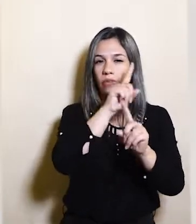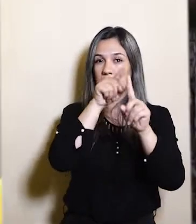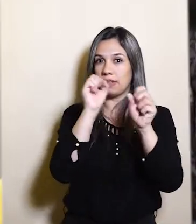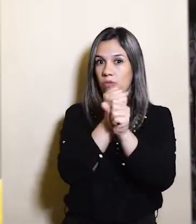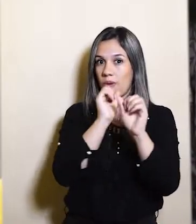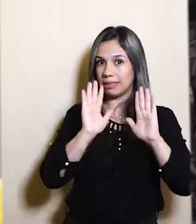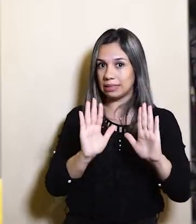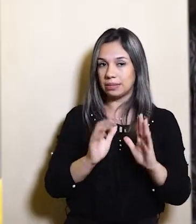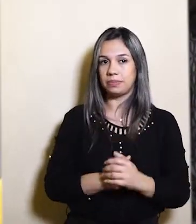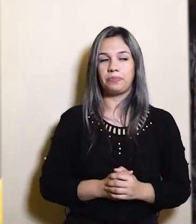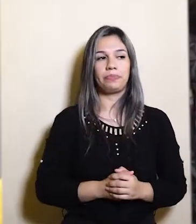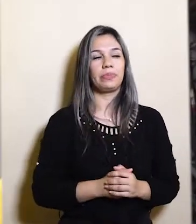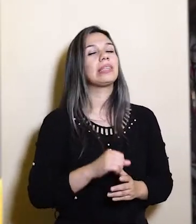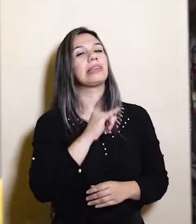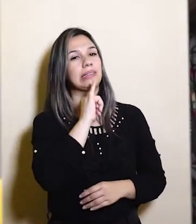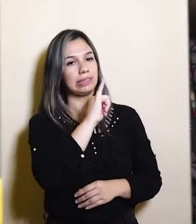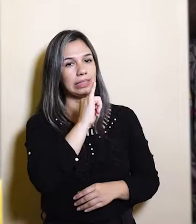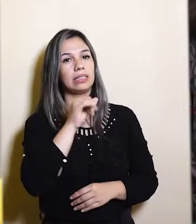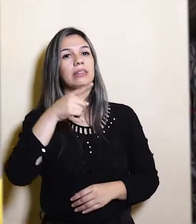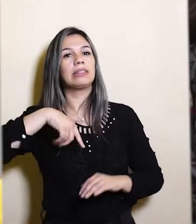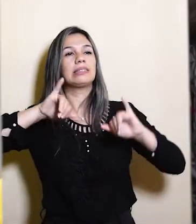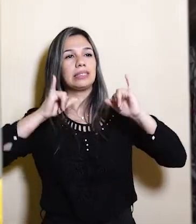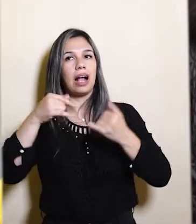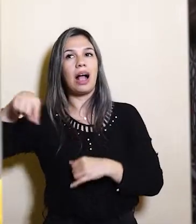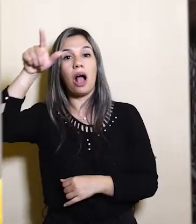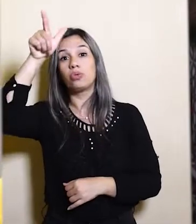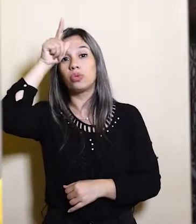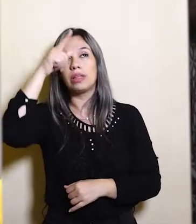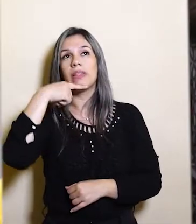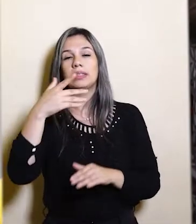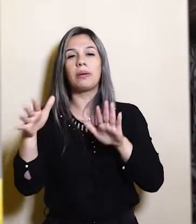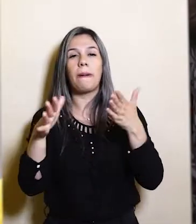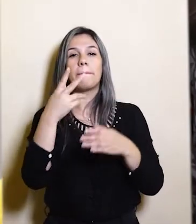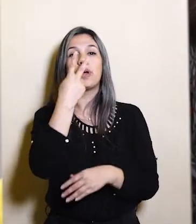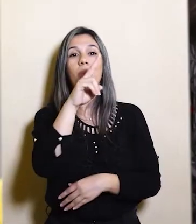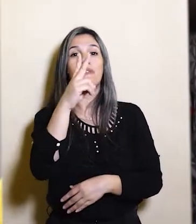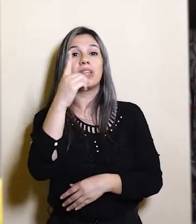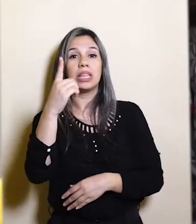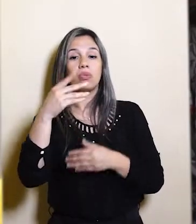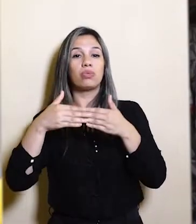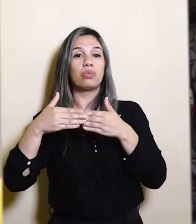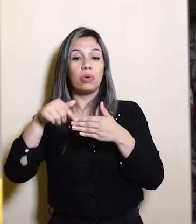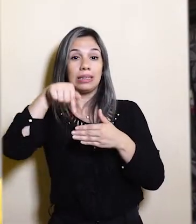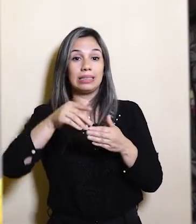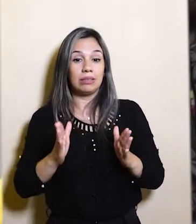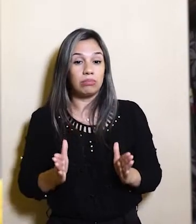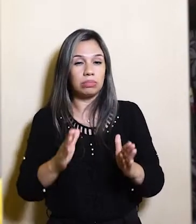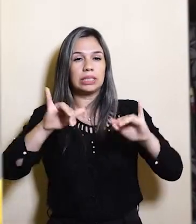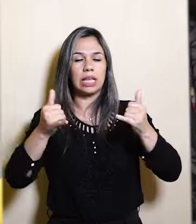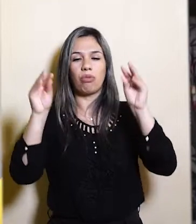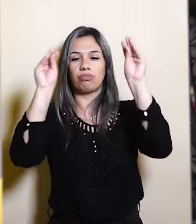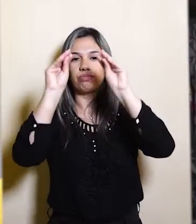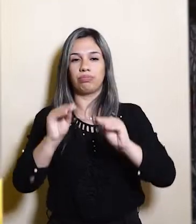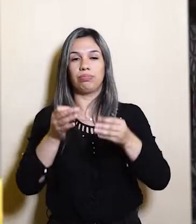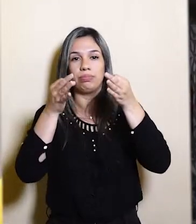es, hemos escuchado de las autoridades que es muy probable que a finales del año 2021 esta ruta pueda estar establecida. Lo